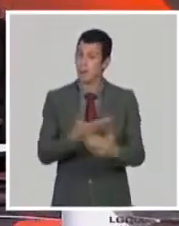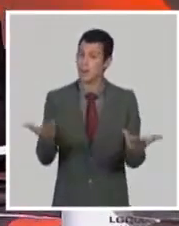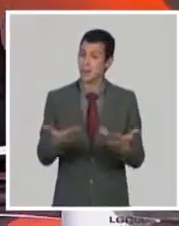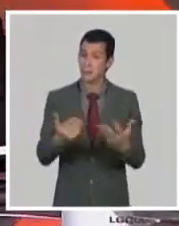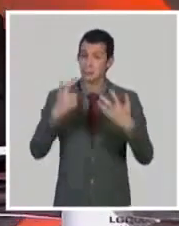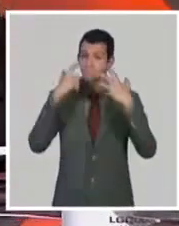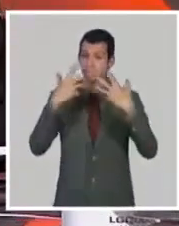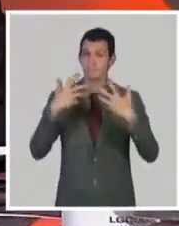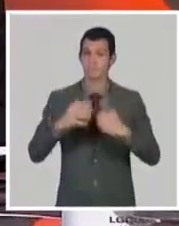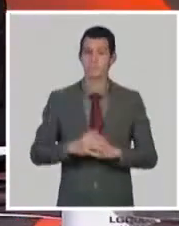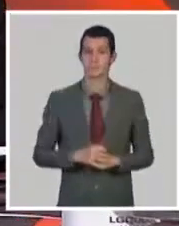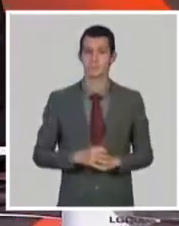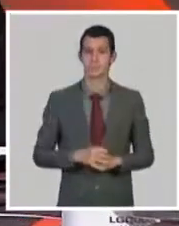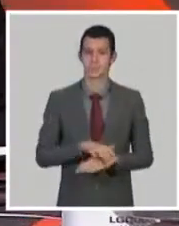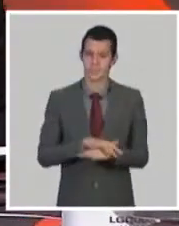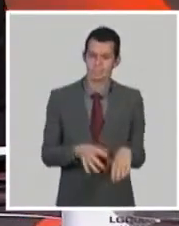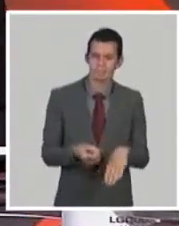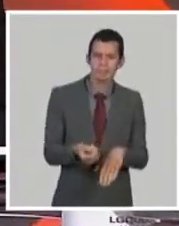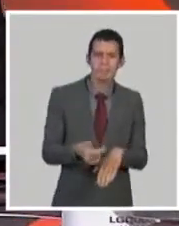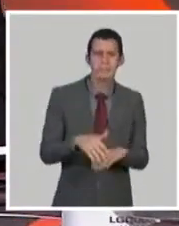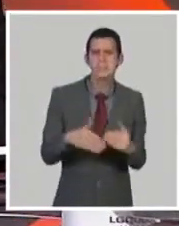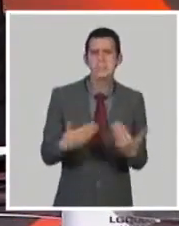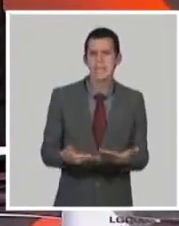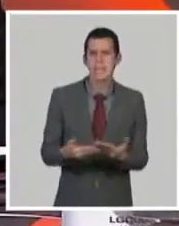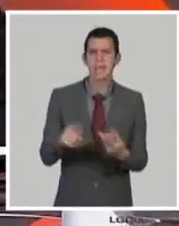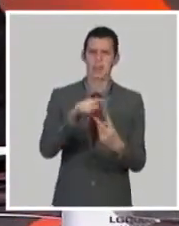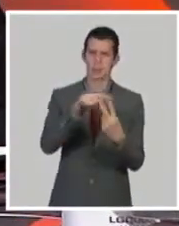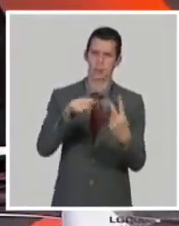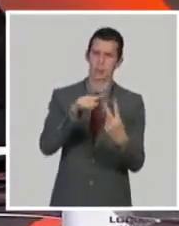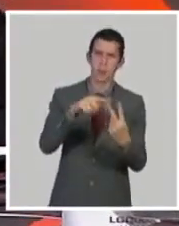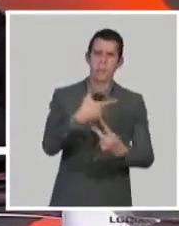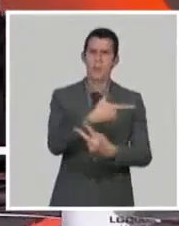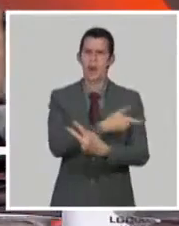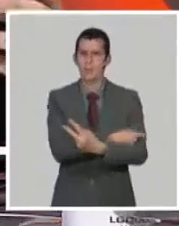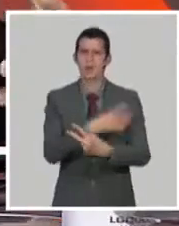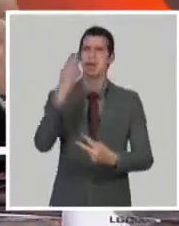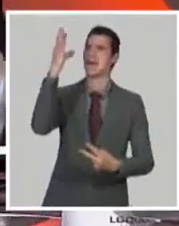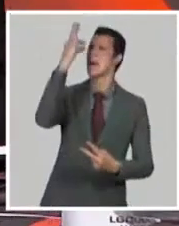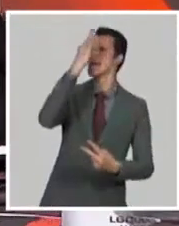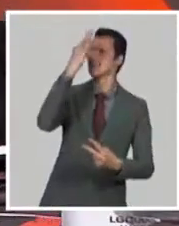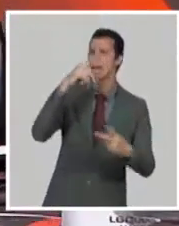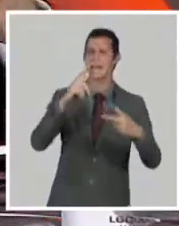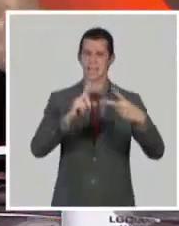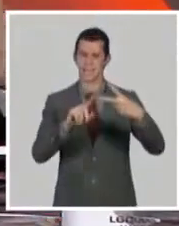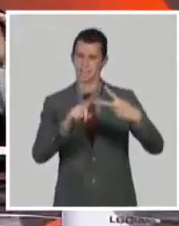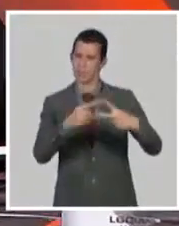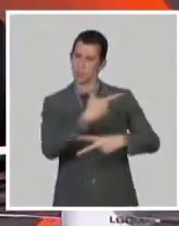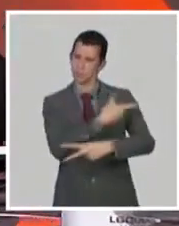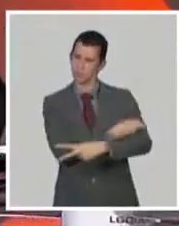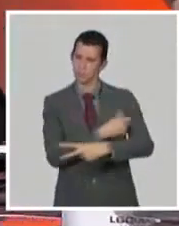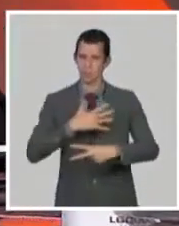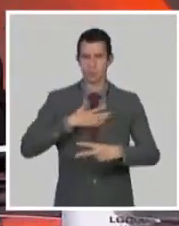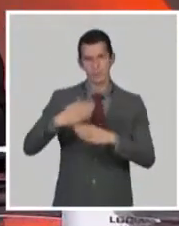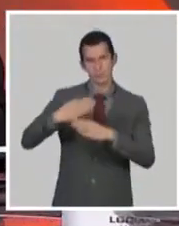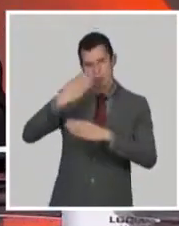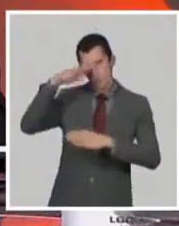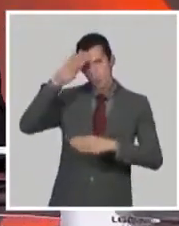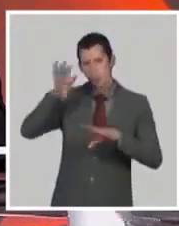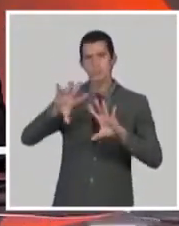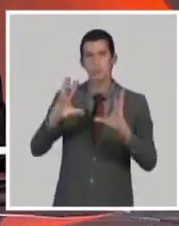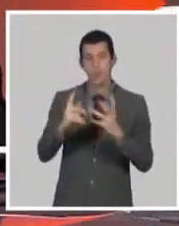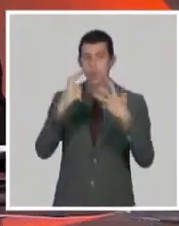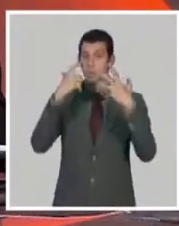breve la fase 3 de 2 de estos candidatos vacunales, se están buscando formulaciones, se